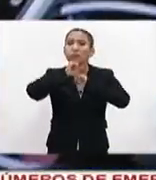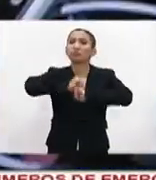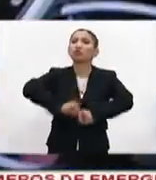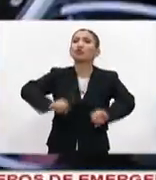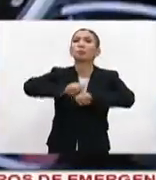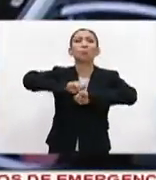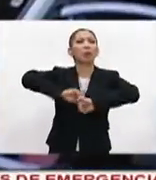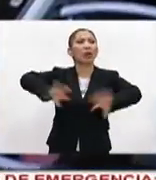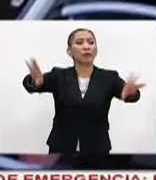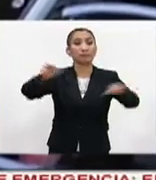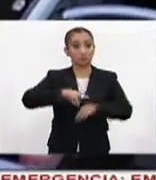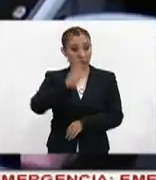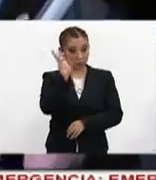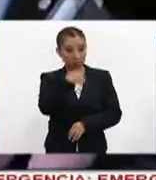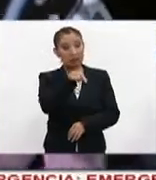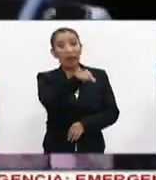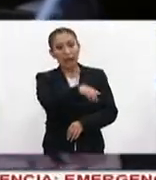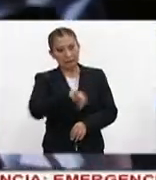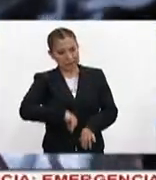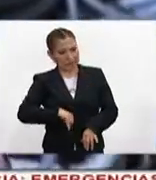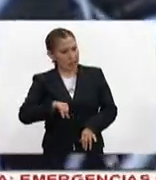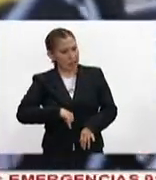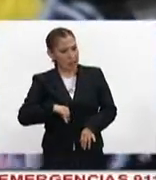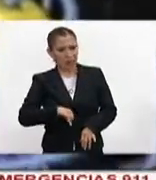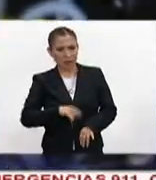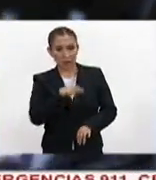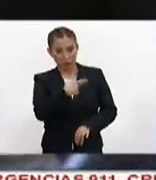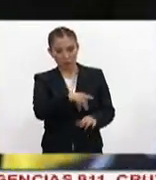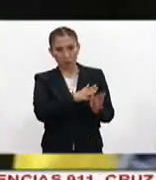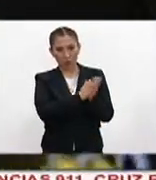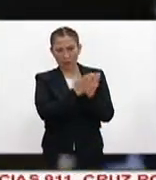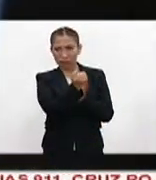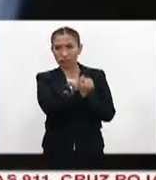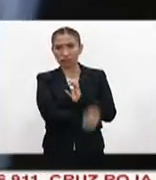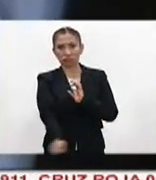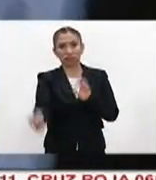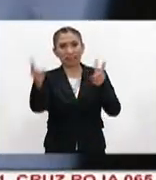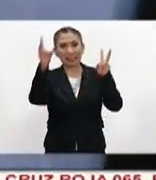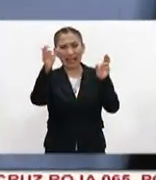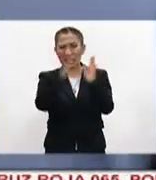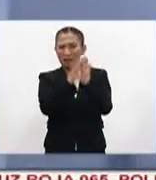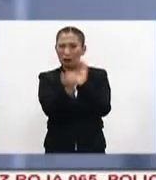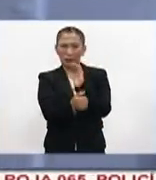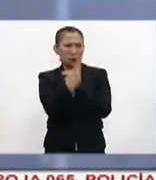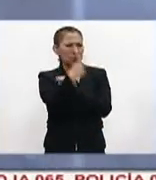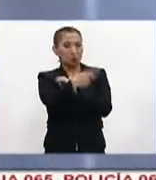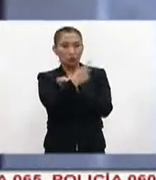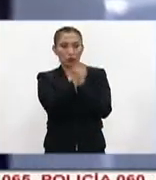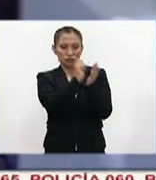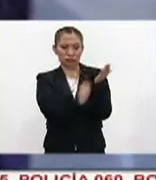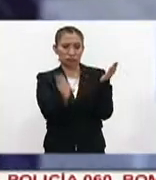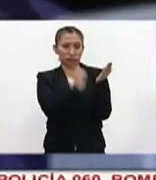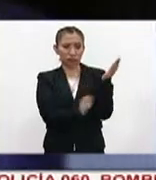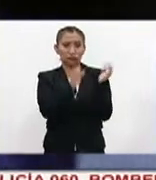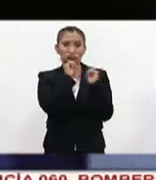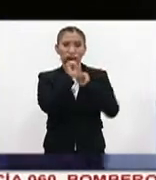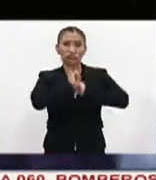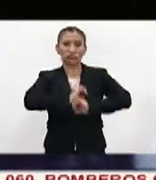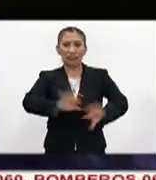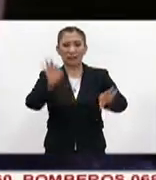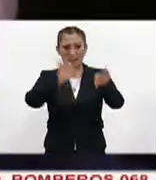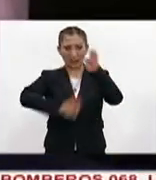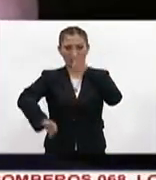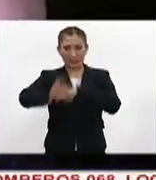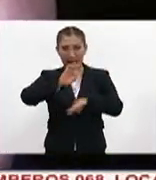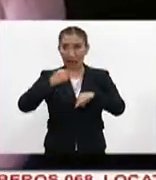público. Claro, a él también le interesaba mucho desde un libro famosísimo, creo que de los libros más famosos que se han escrito de divulgación de la física